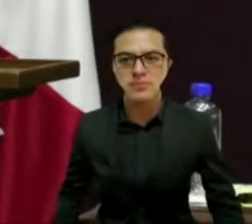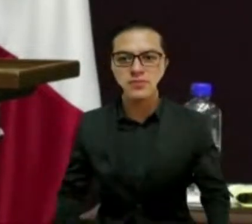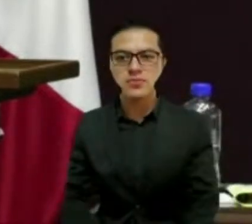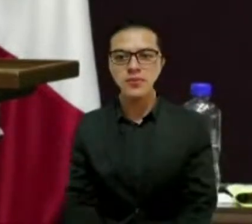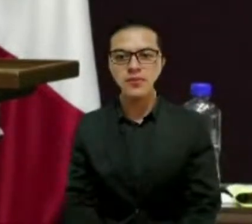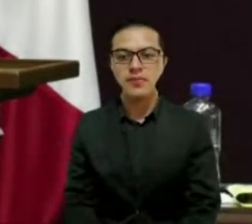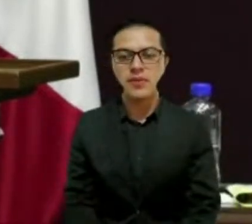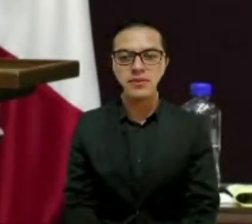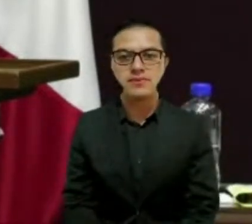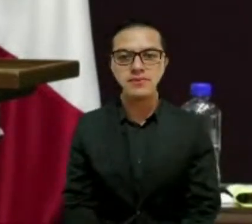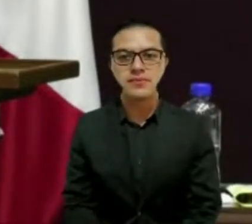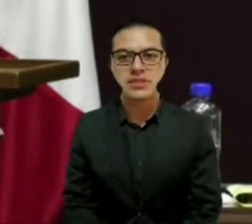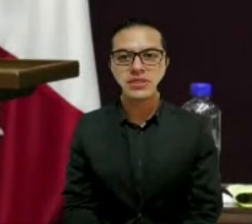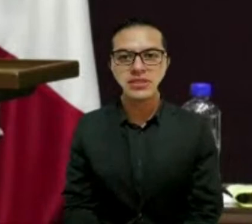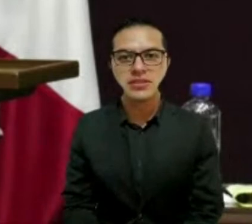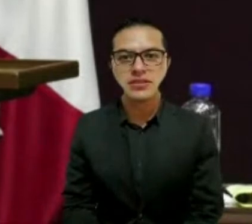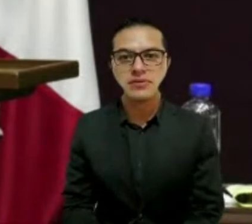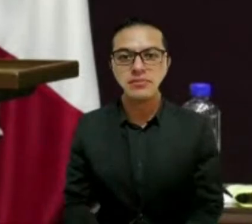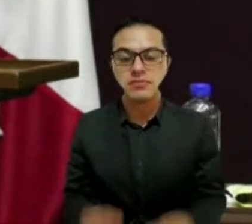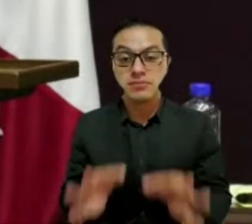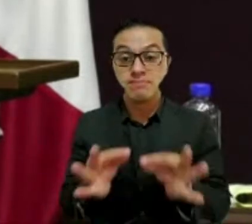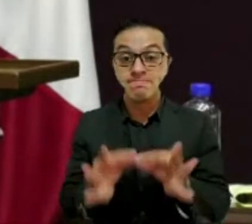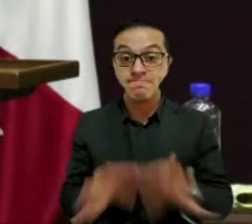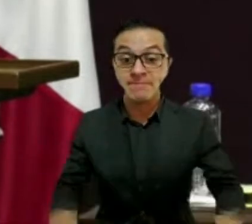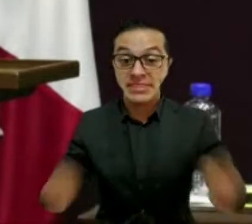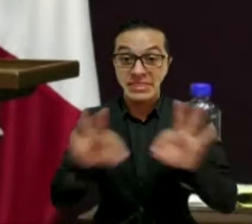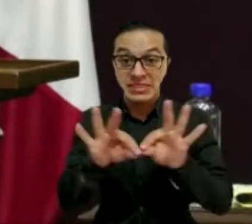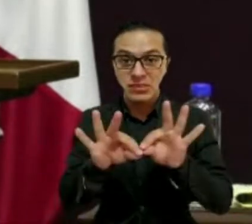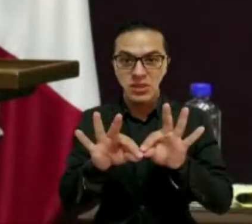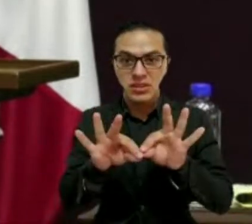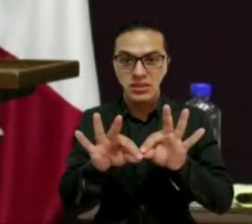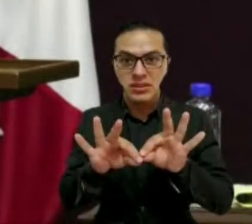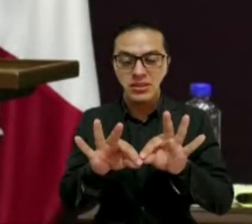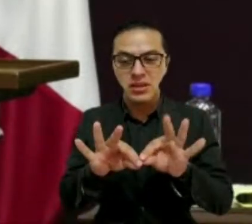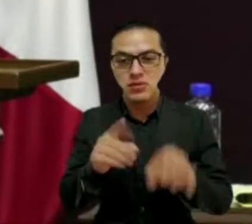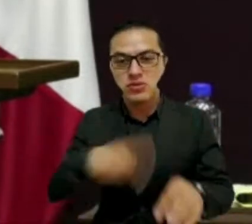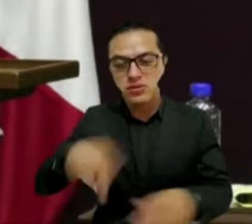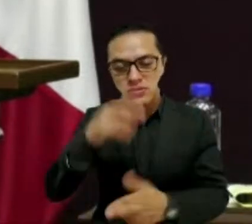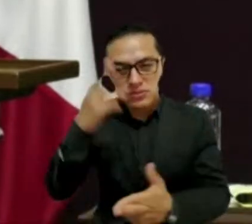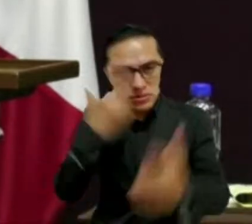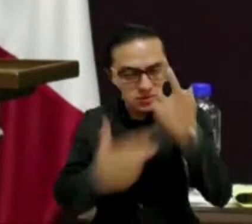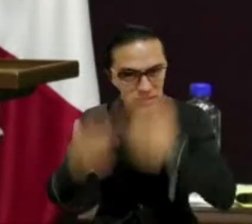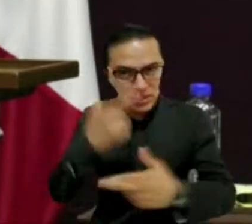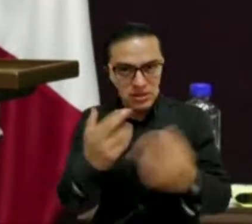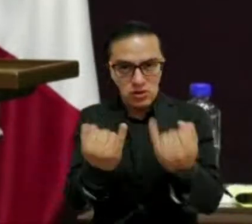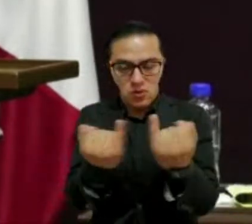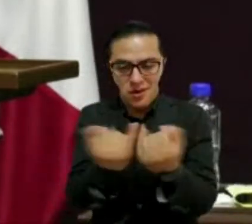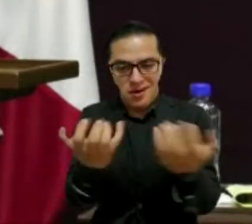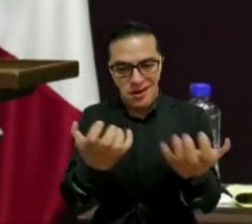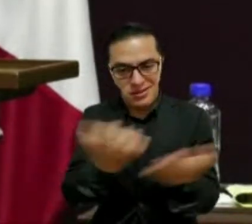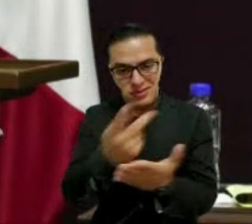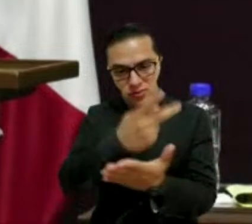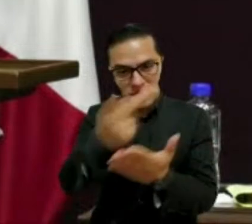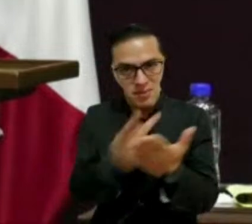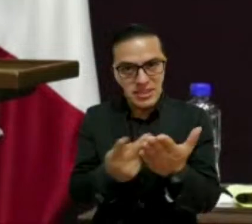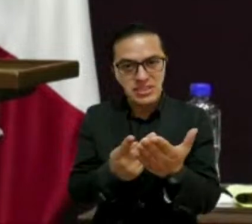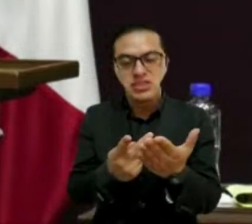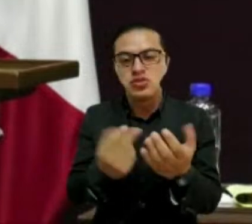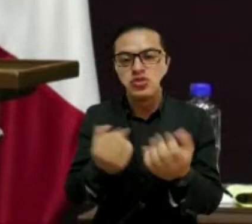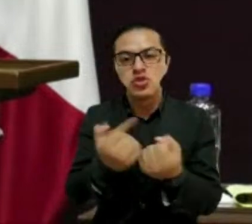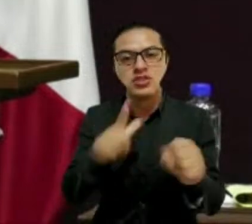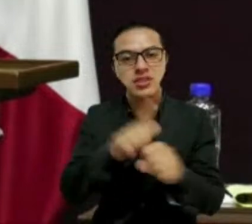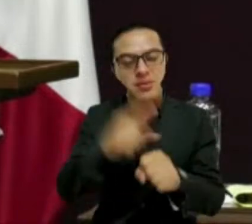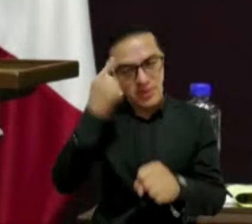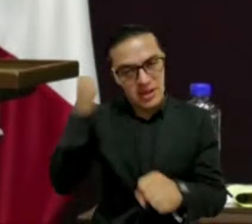La priorización para la consideración, establecimiento, así como el otorgamiento de los programas sociales a las personas víctimas de reparación del daño